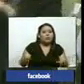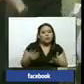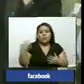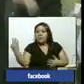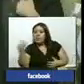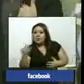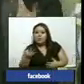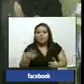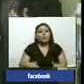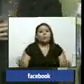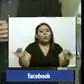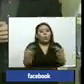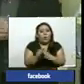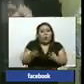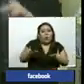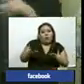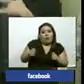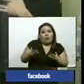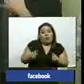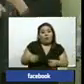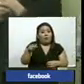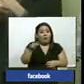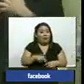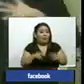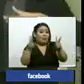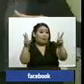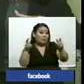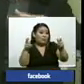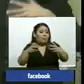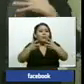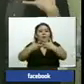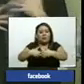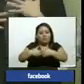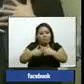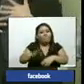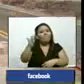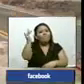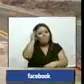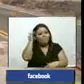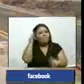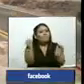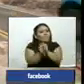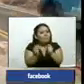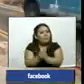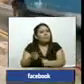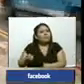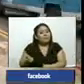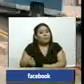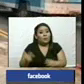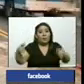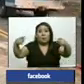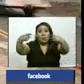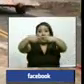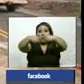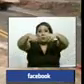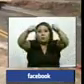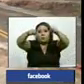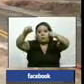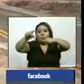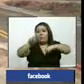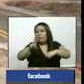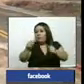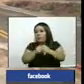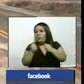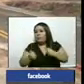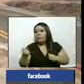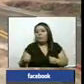ansiosos, incluso temerosos, y en el caso de las empresas, con algunos impactos económicos. Los apagones podrían afectar a 1,5 millones